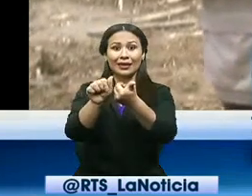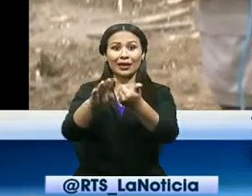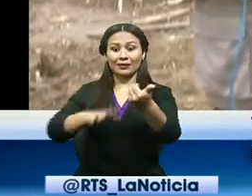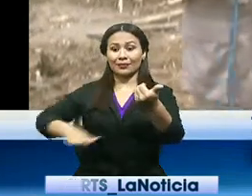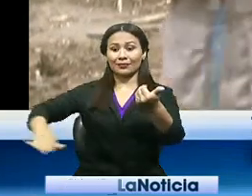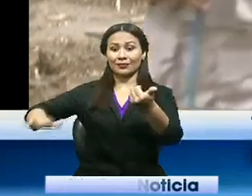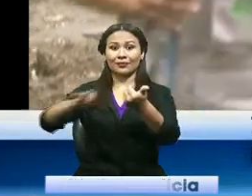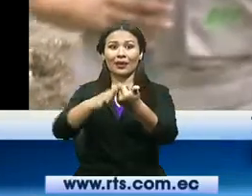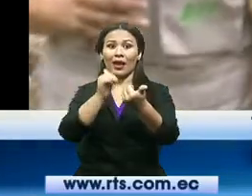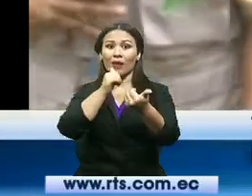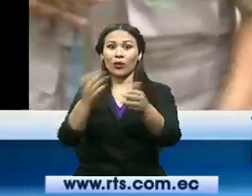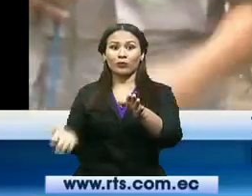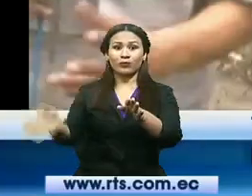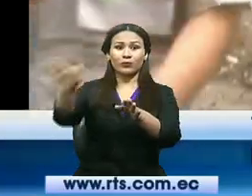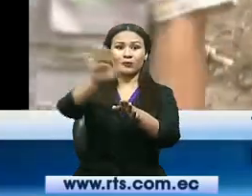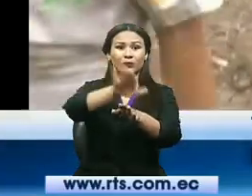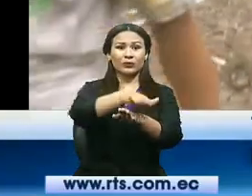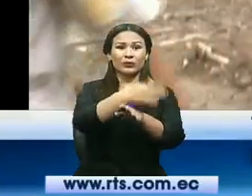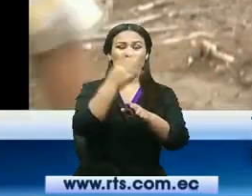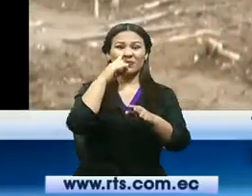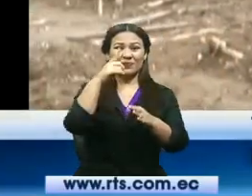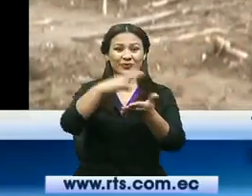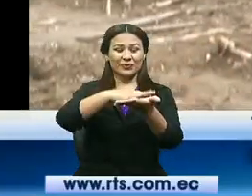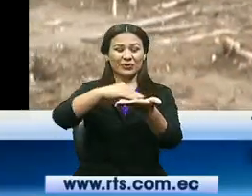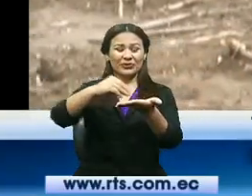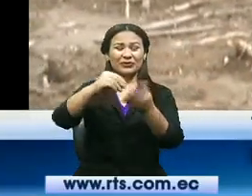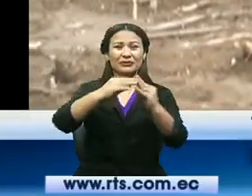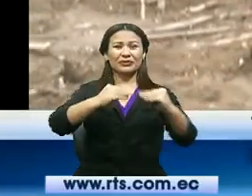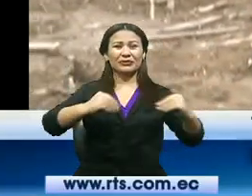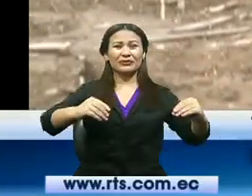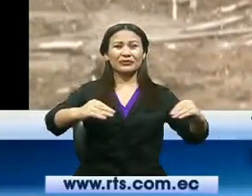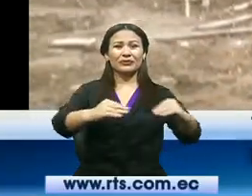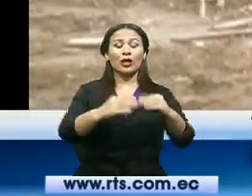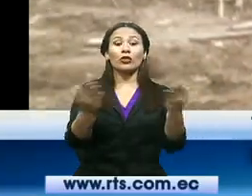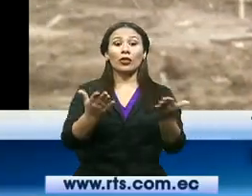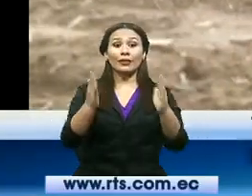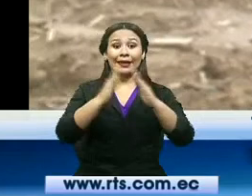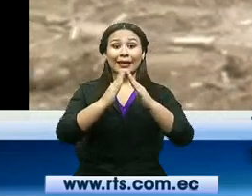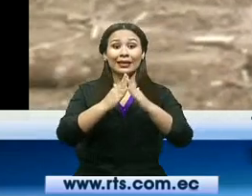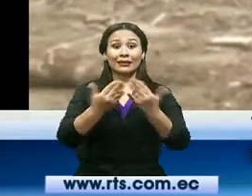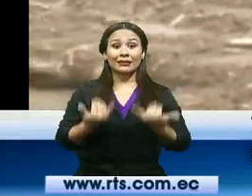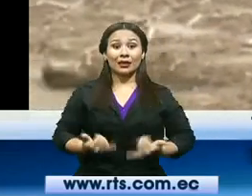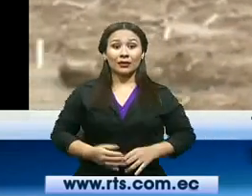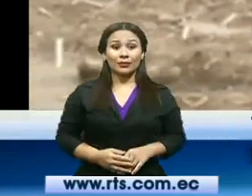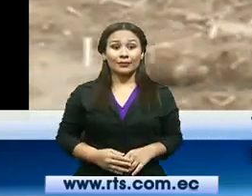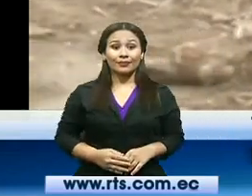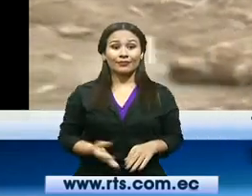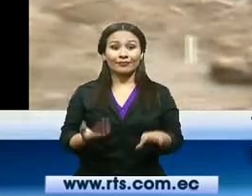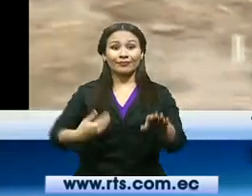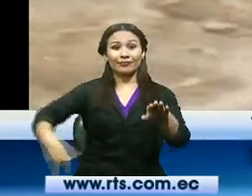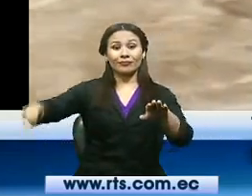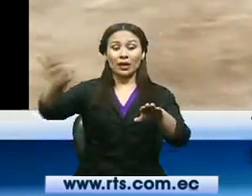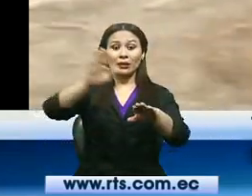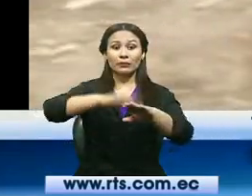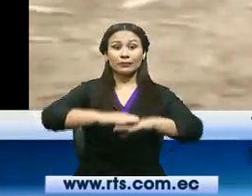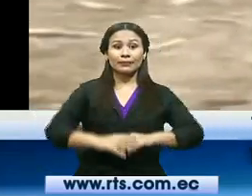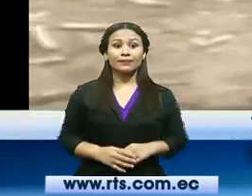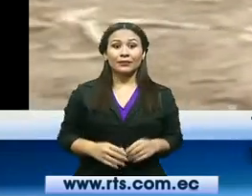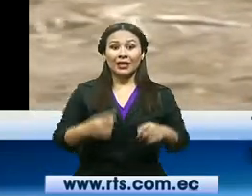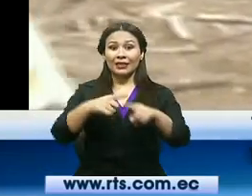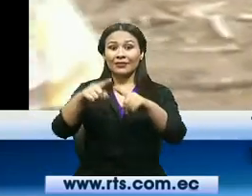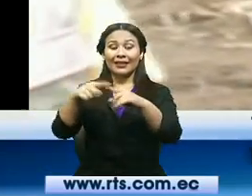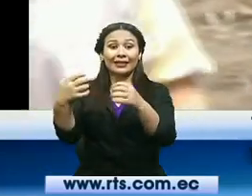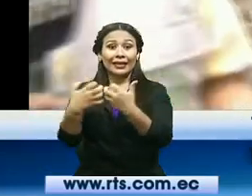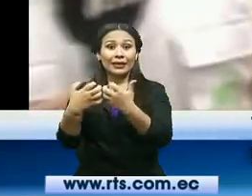varias viviendas bajo el lodo en el sitio Sacón de Miguelillo, donde las casas aún permanecen bajo la palizada. Maquinarias